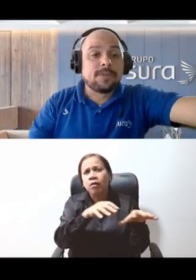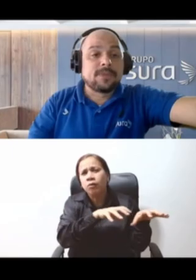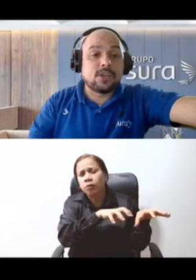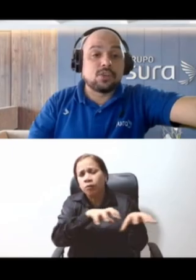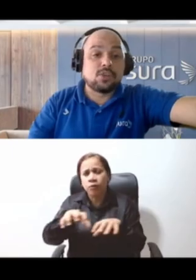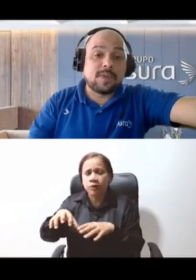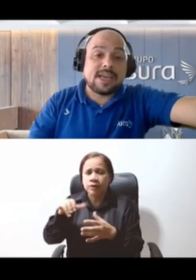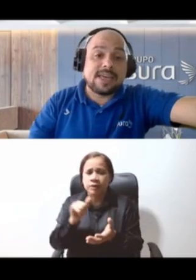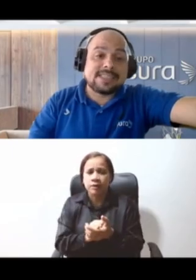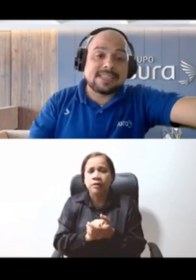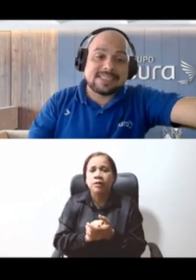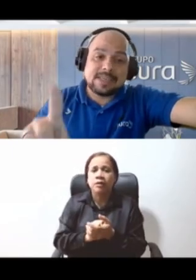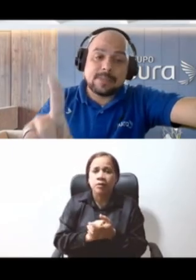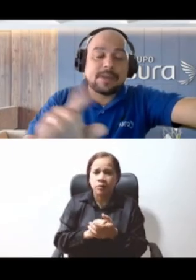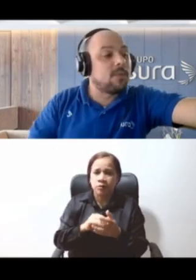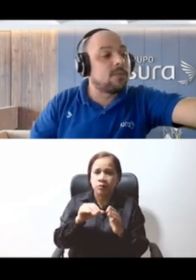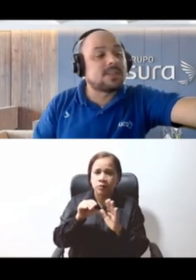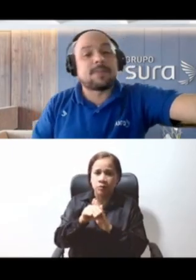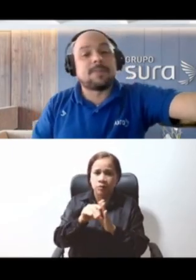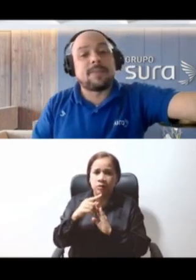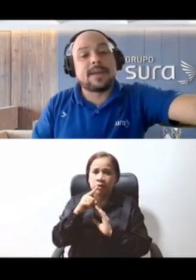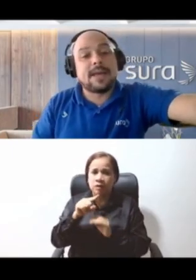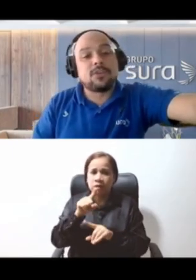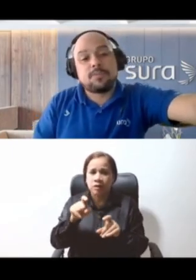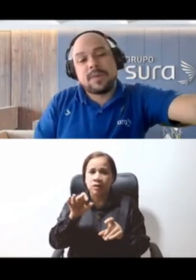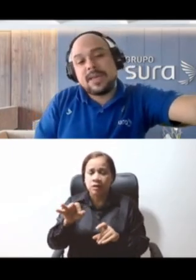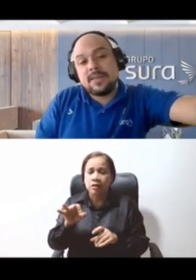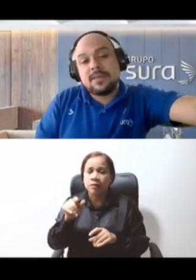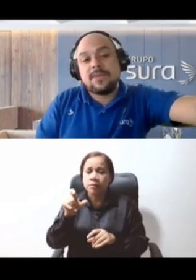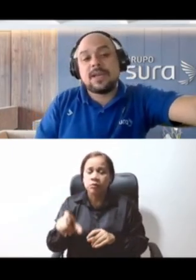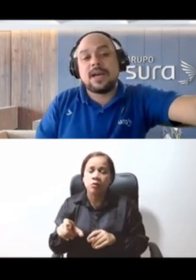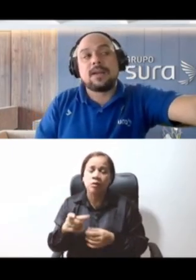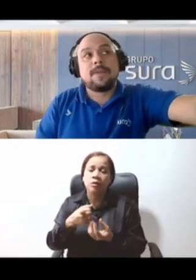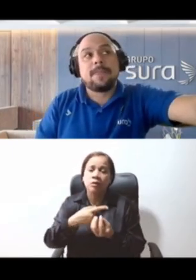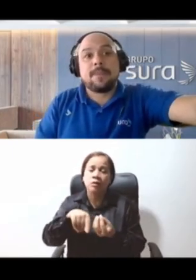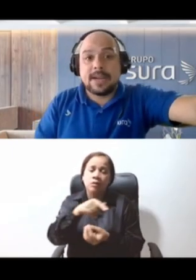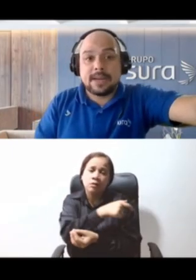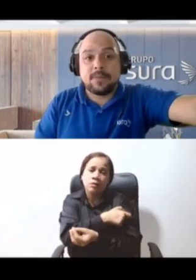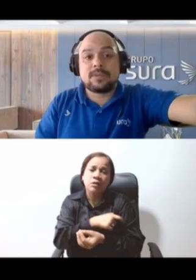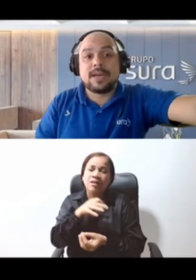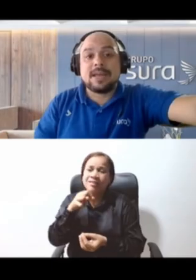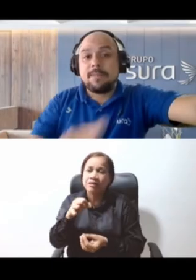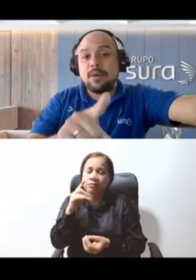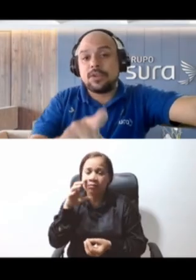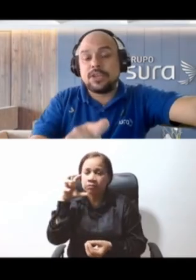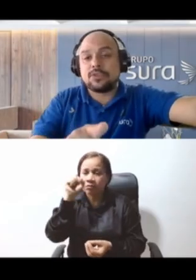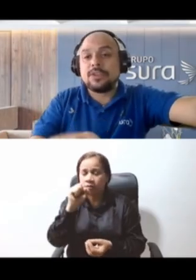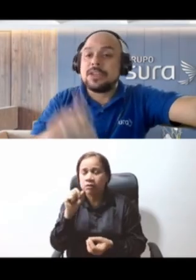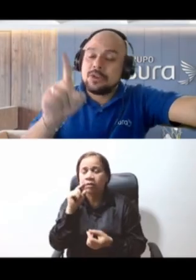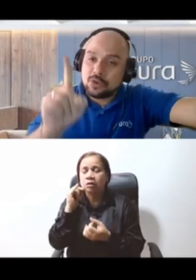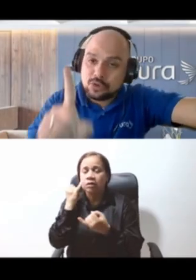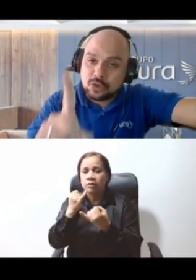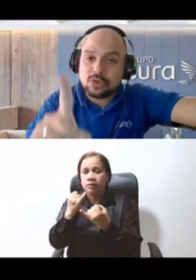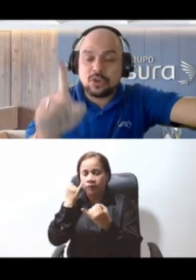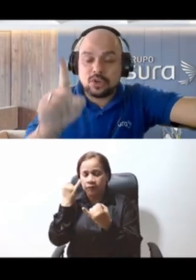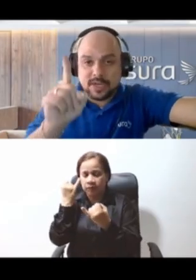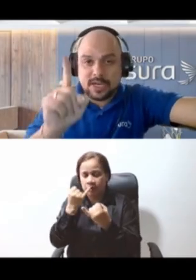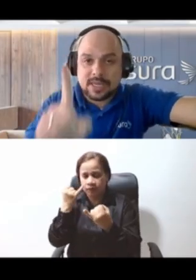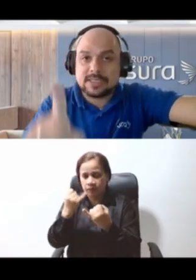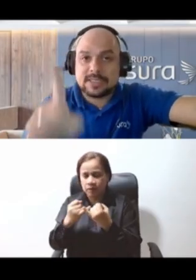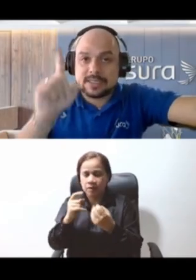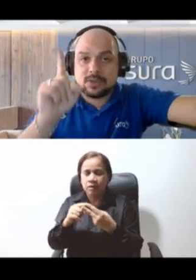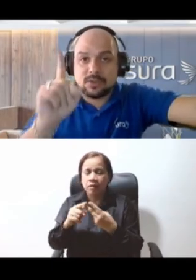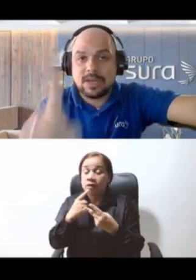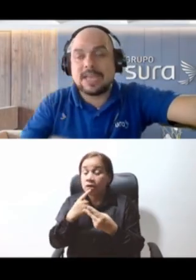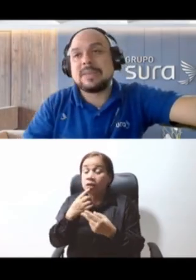ustedes. Módulo, chicos, los brigadistas siempre debemos de estar preparados para identificar, para reportar, mejor dicho, nosotros